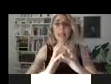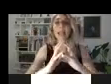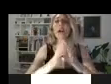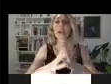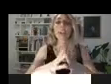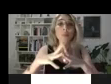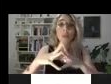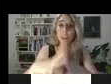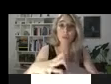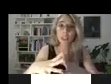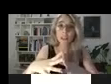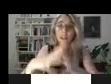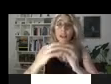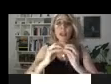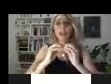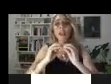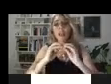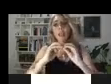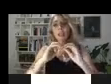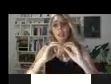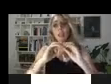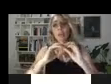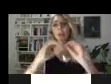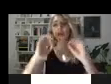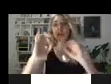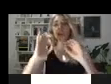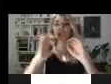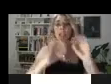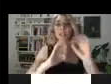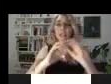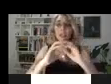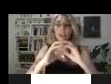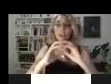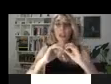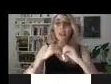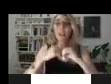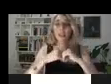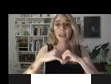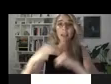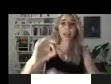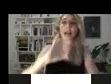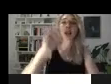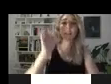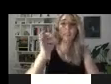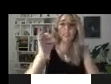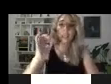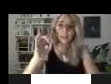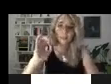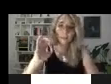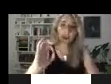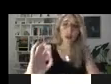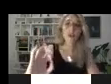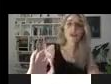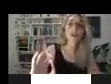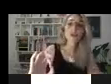de recorridos posibles que podemos ir haciendo desde Argentina